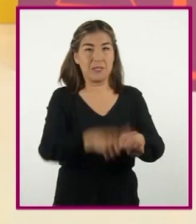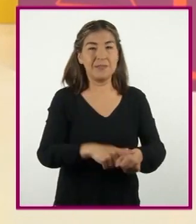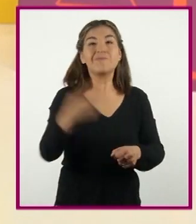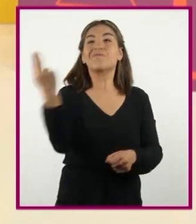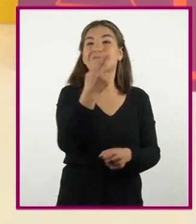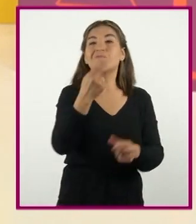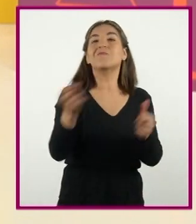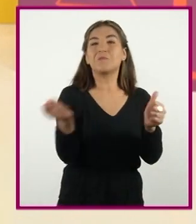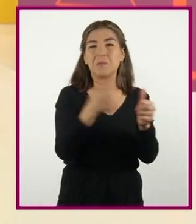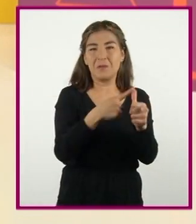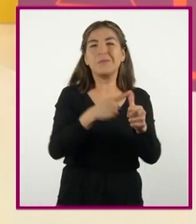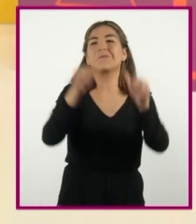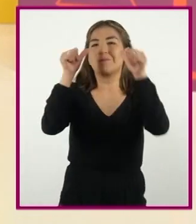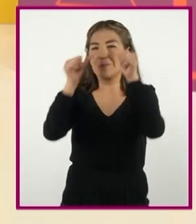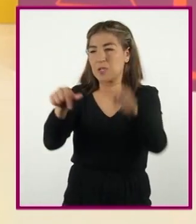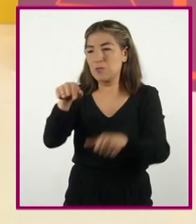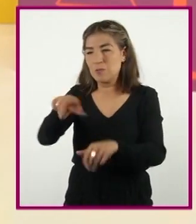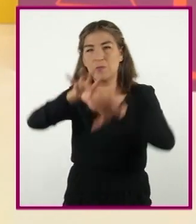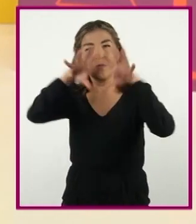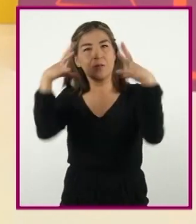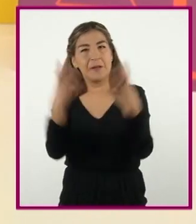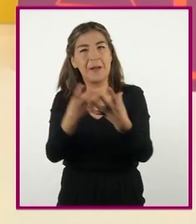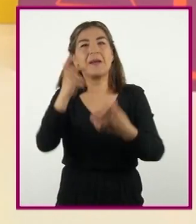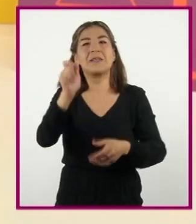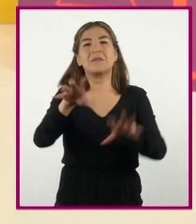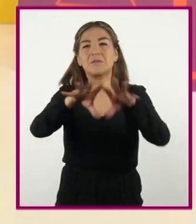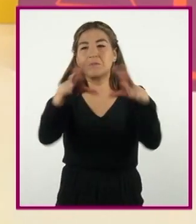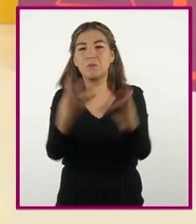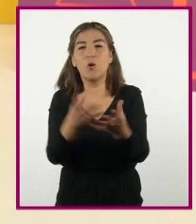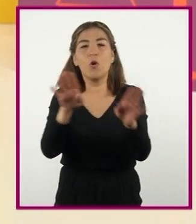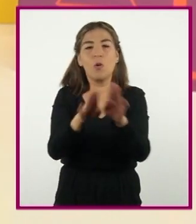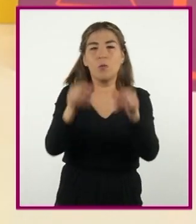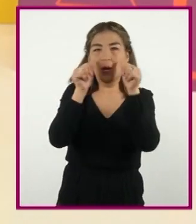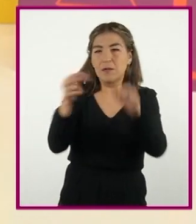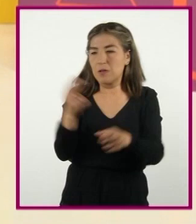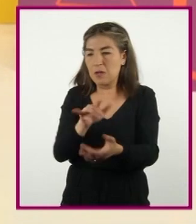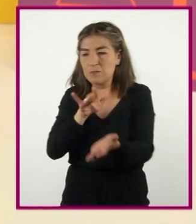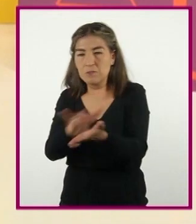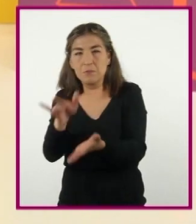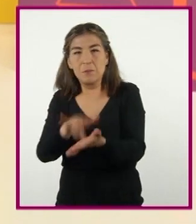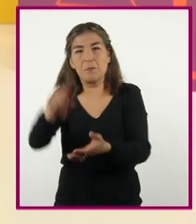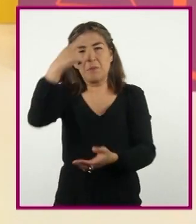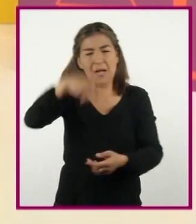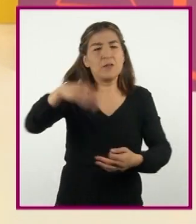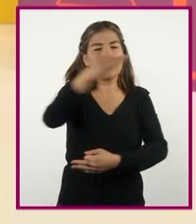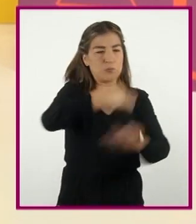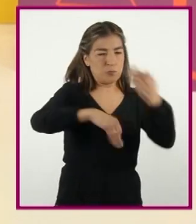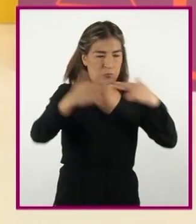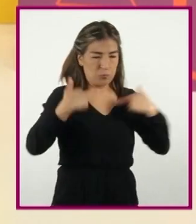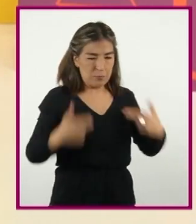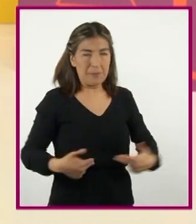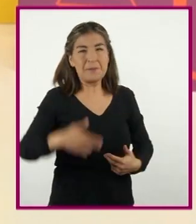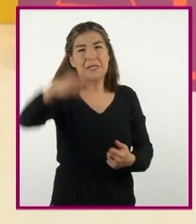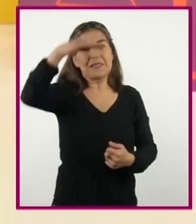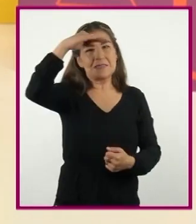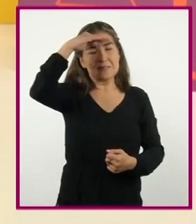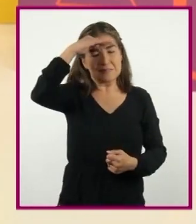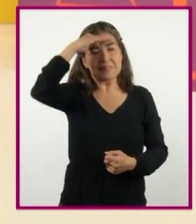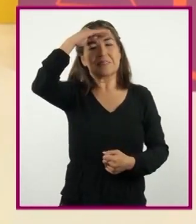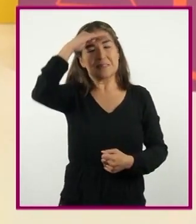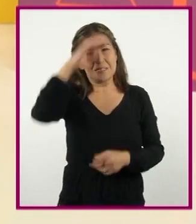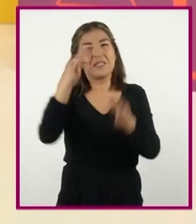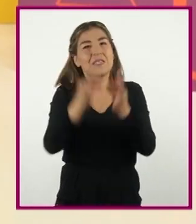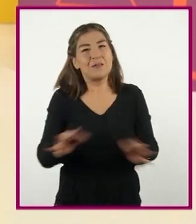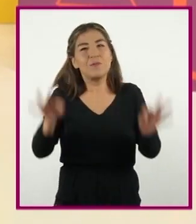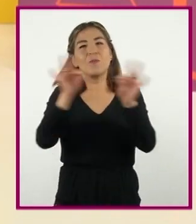las necesidades del planeta. Es necesario que la humanidad cobre conciencia de ello y todas y